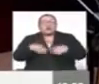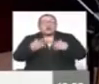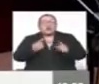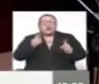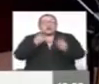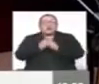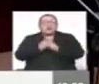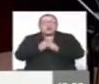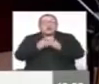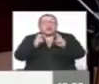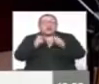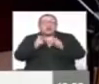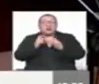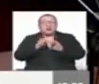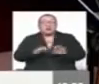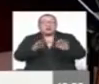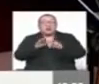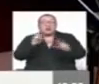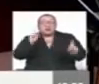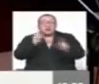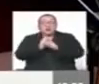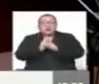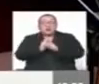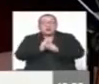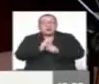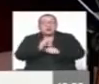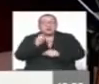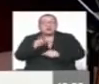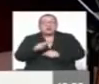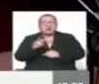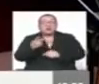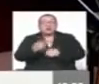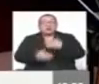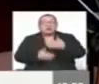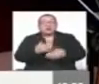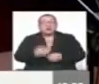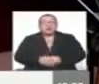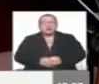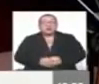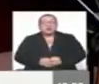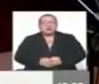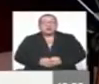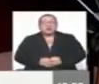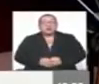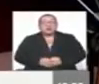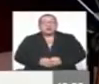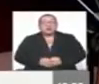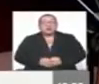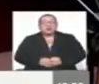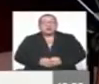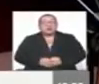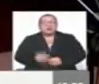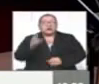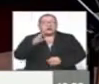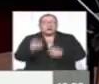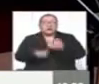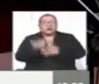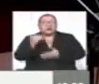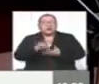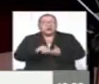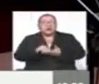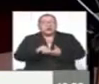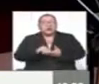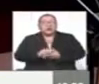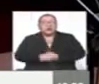mal y Acá hay que separar eso y la gente no se está dando cuenta Además eso por un lado por otro lado está el